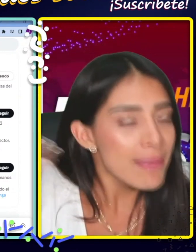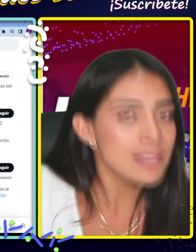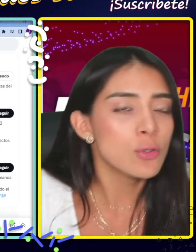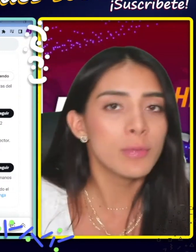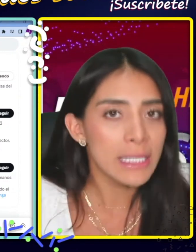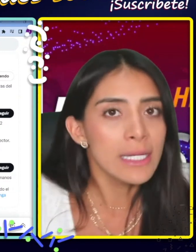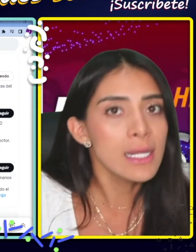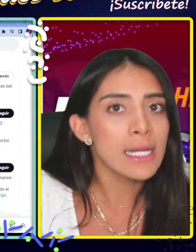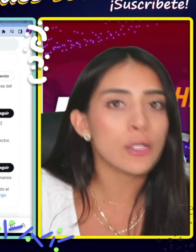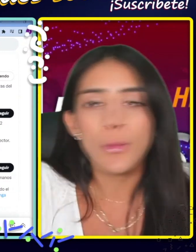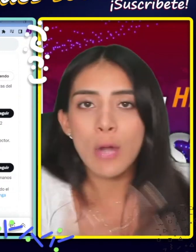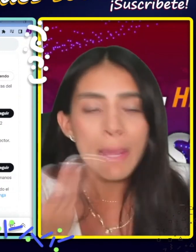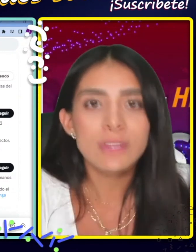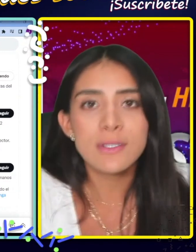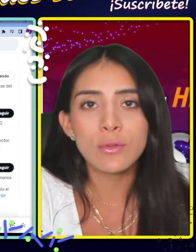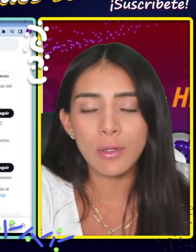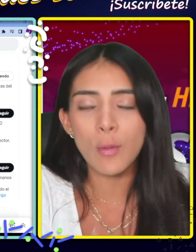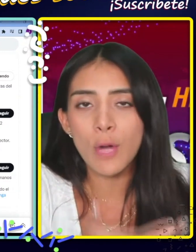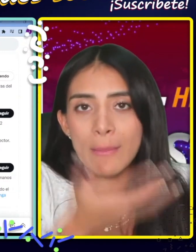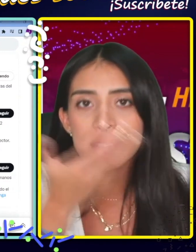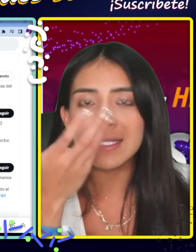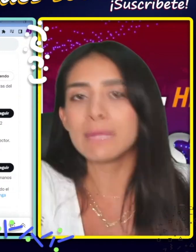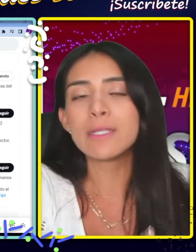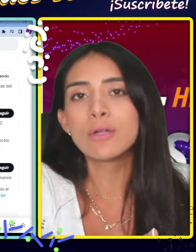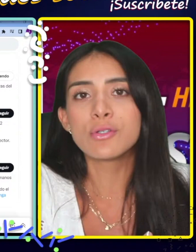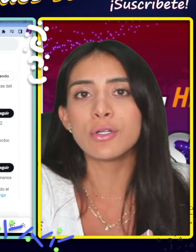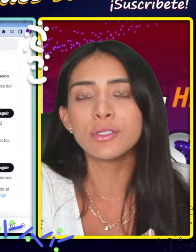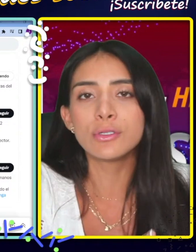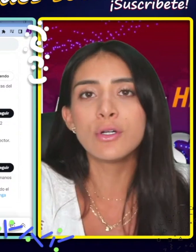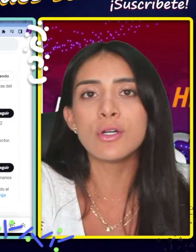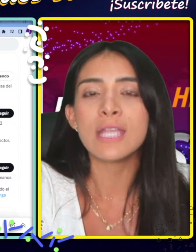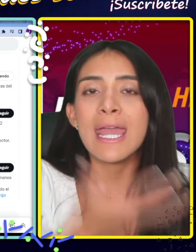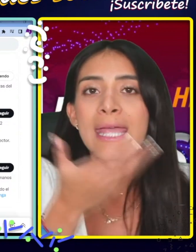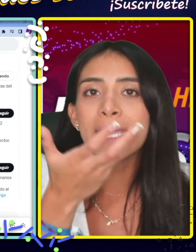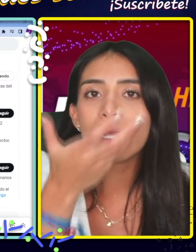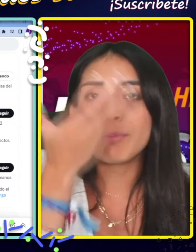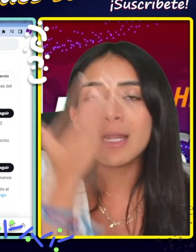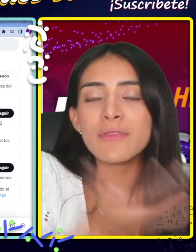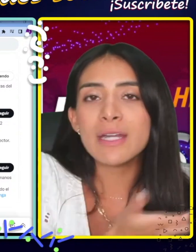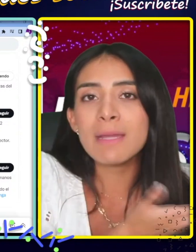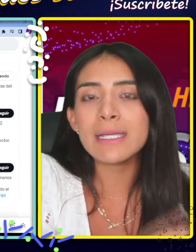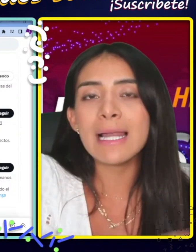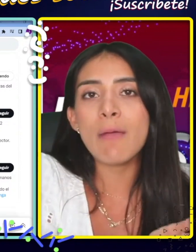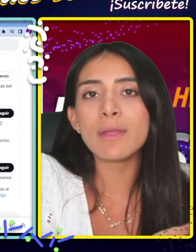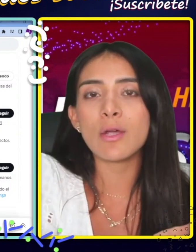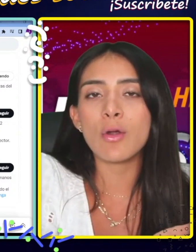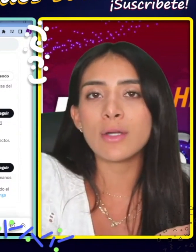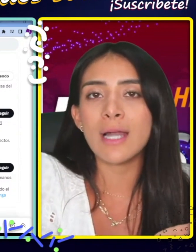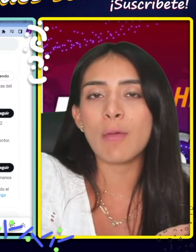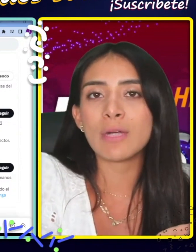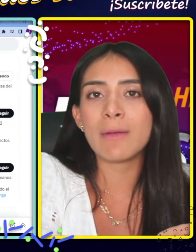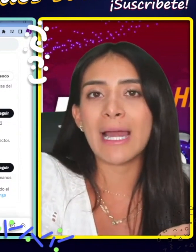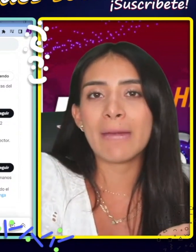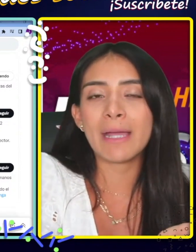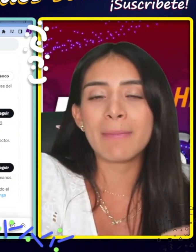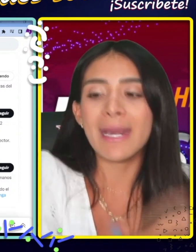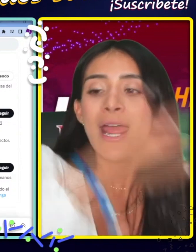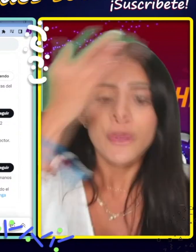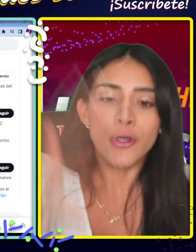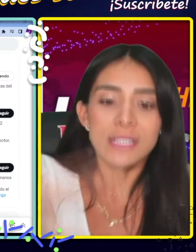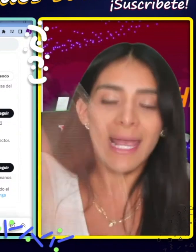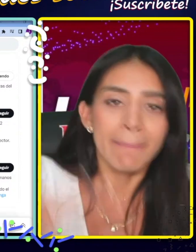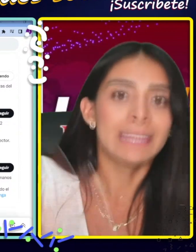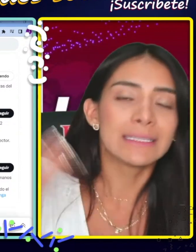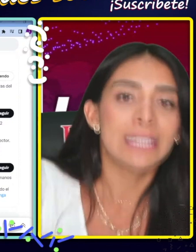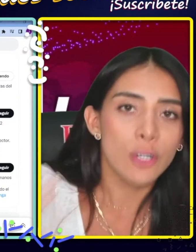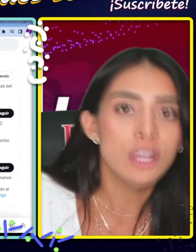a descubrir, como la hemos exhibido nosotros, que por el Tren Maya el agua de color de la Laguna de Bacalar va a cambiar.